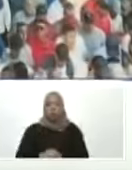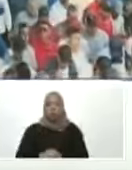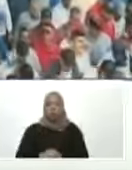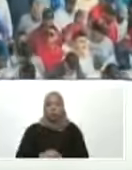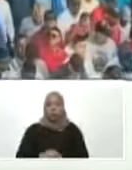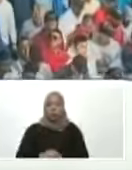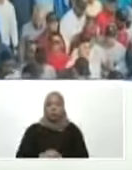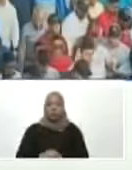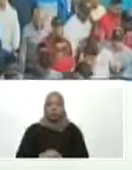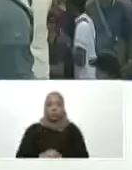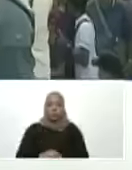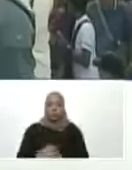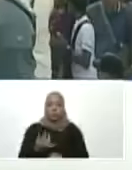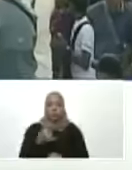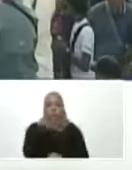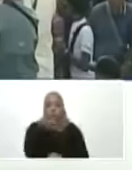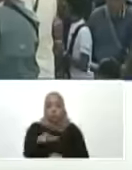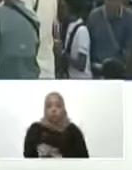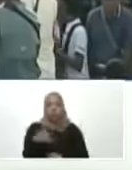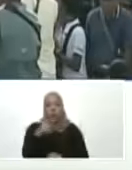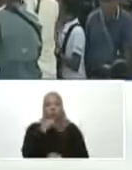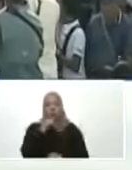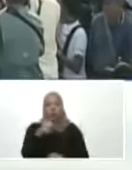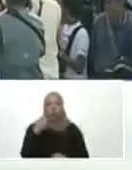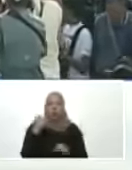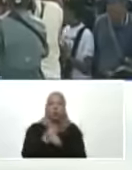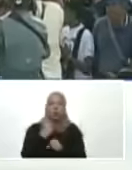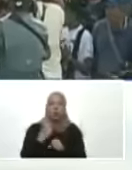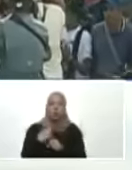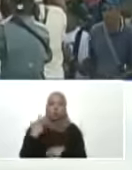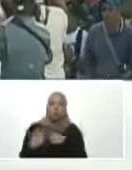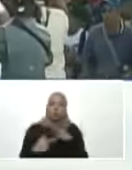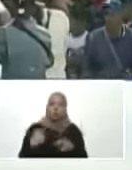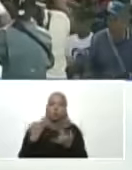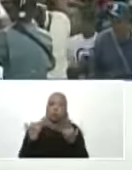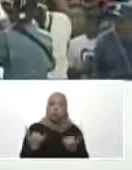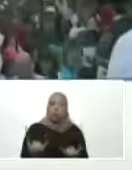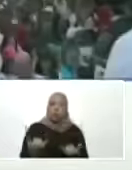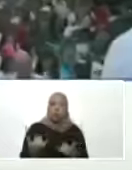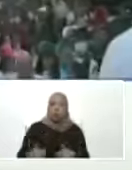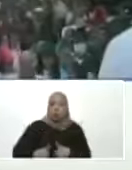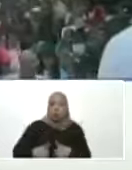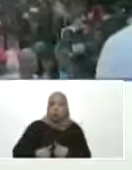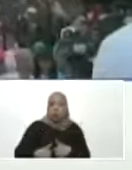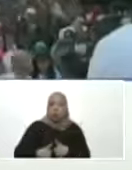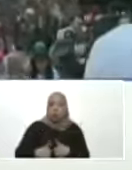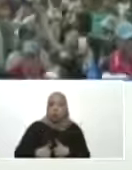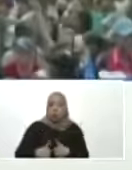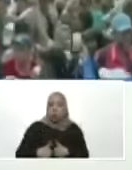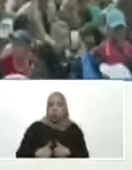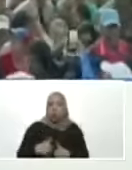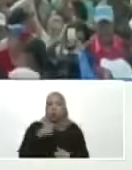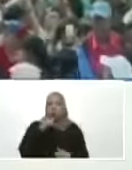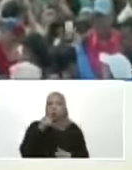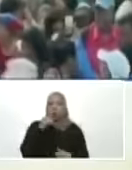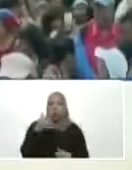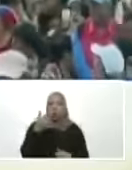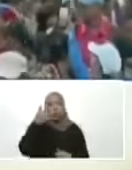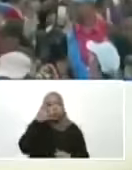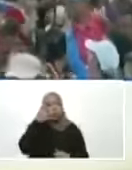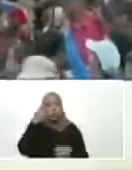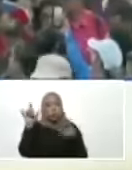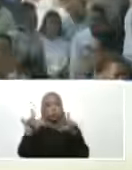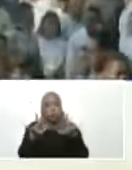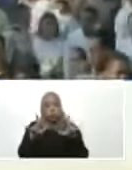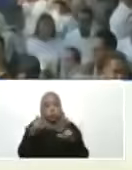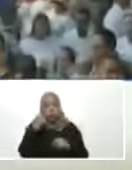para agarrar al individuo, al ser, no como ser social, sino como ser individual, y someterlo con las pantallas de los teléfonos,